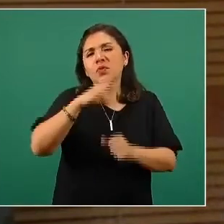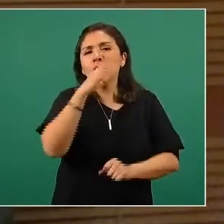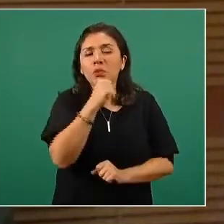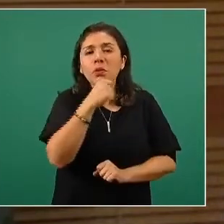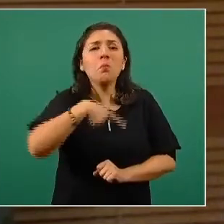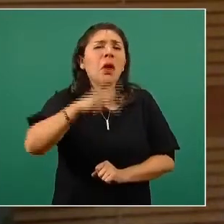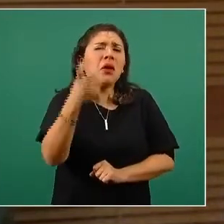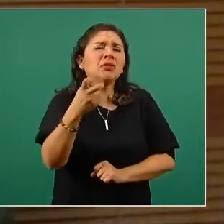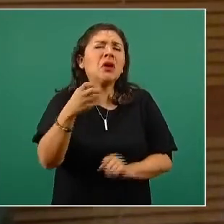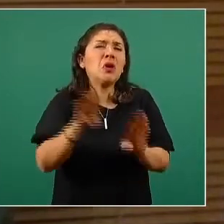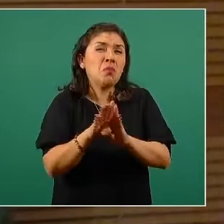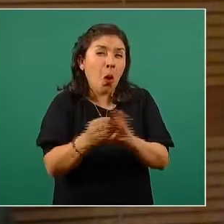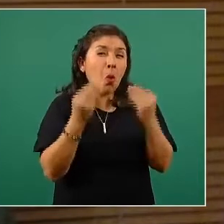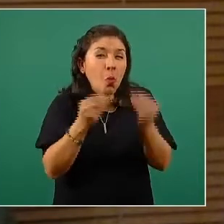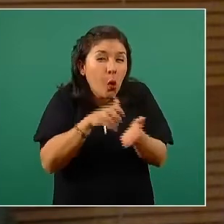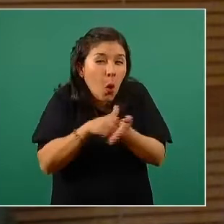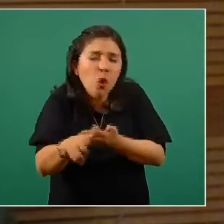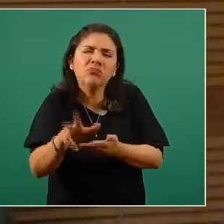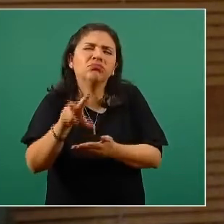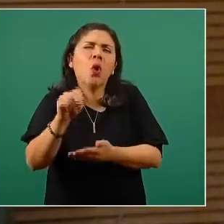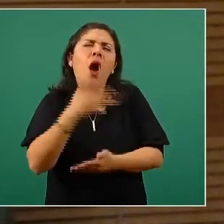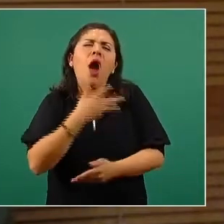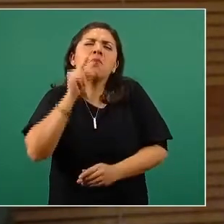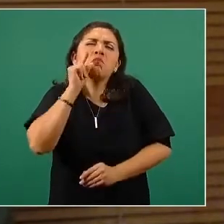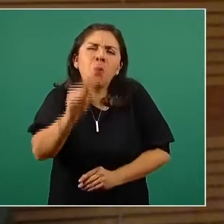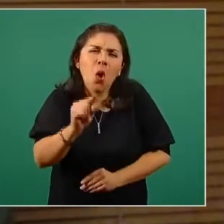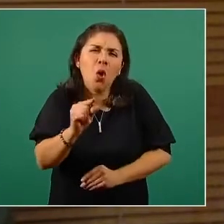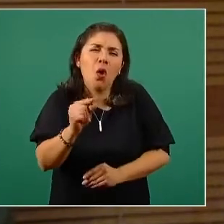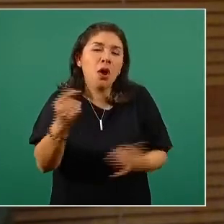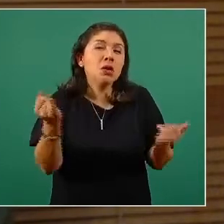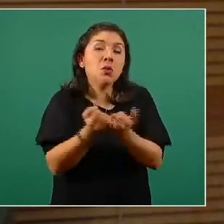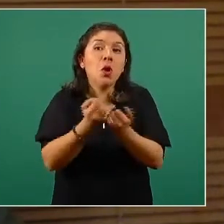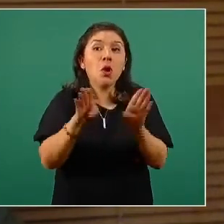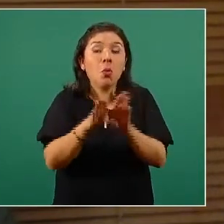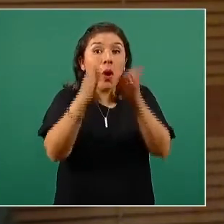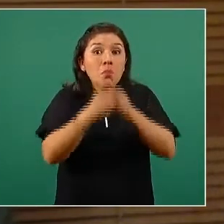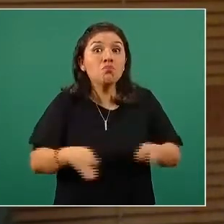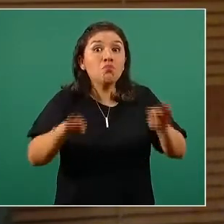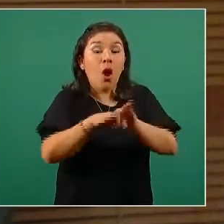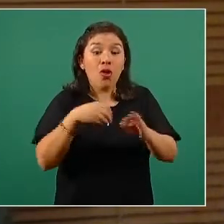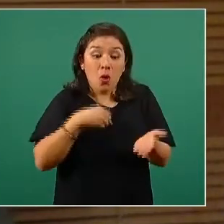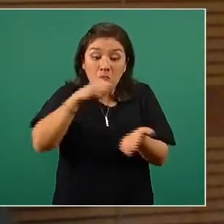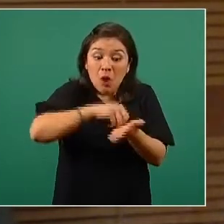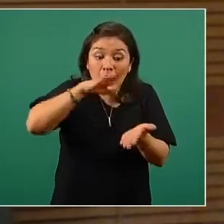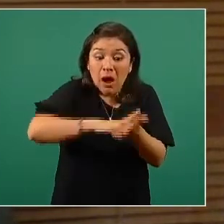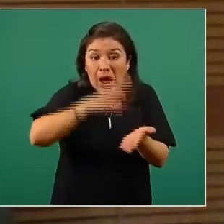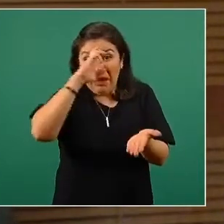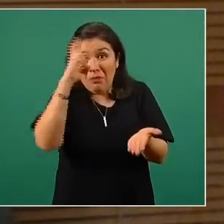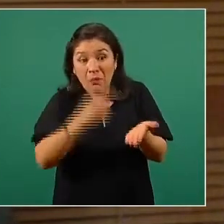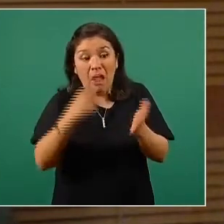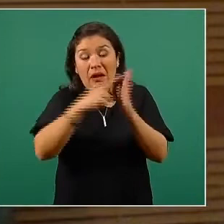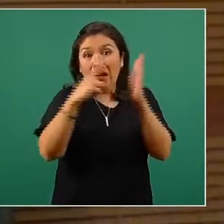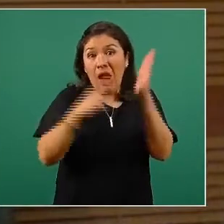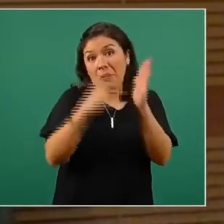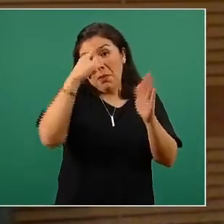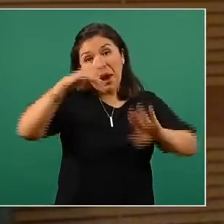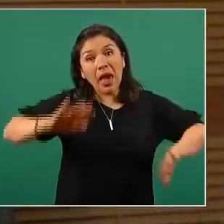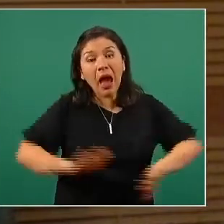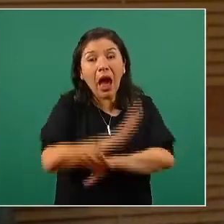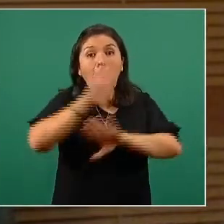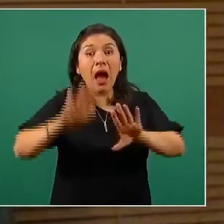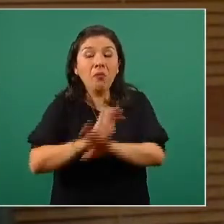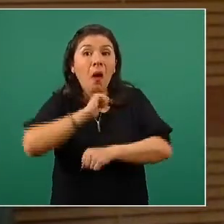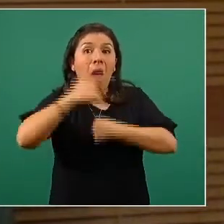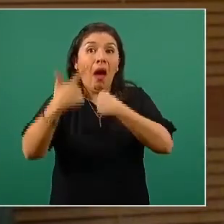realmente casos minoritarios y tampoco es importante establecer una regla que